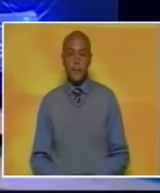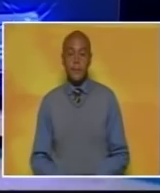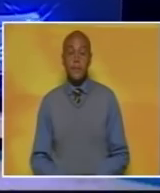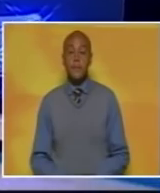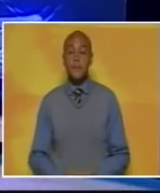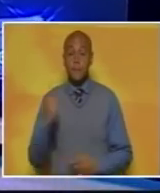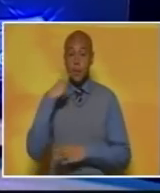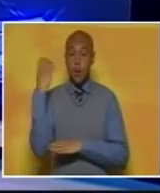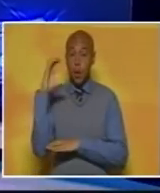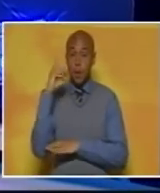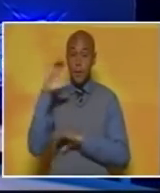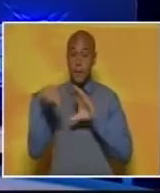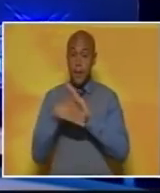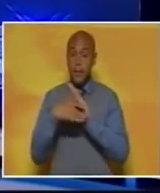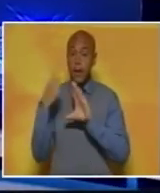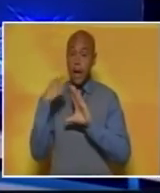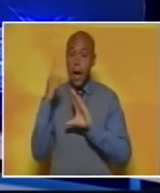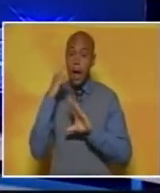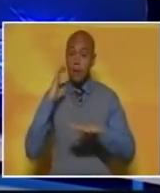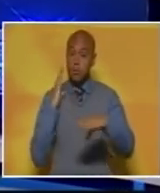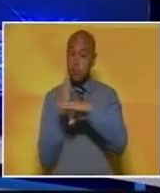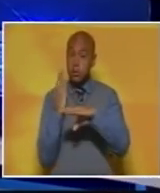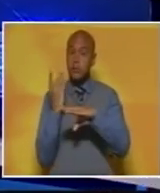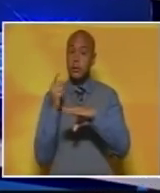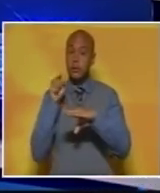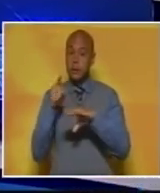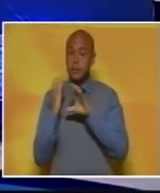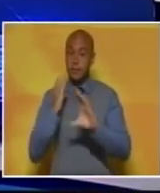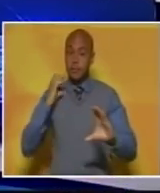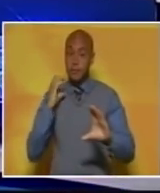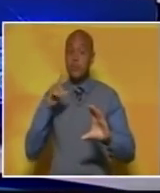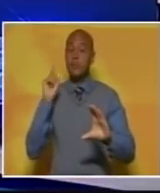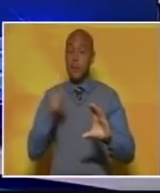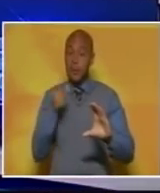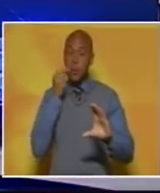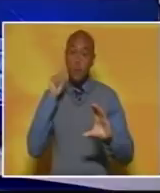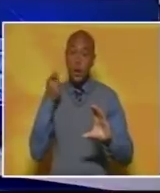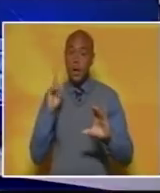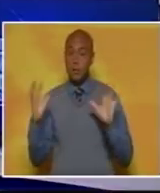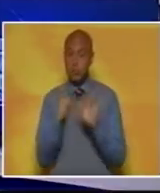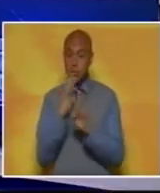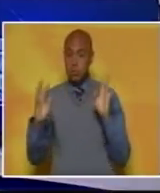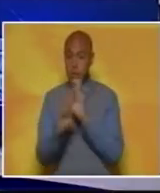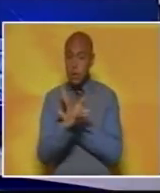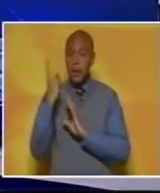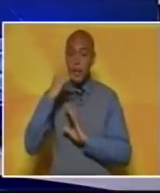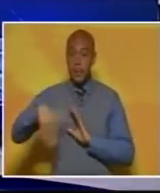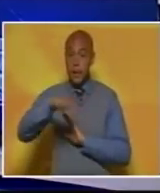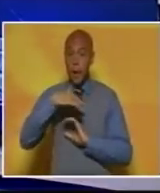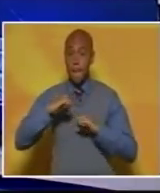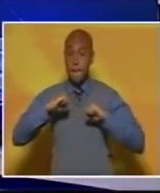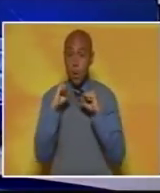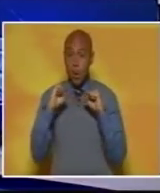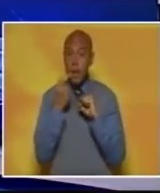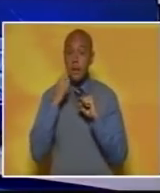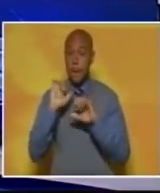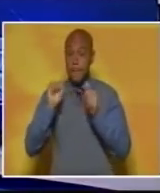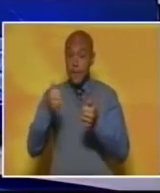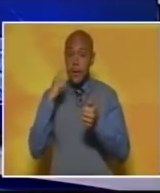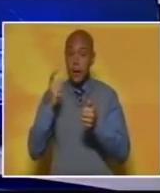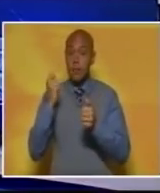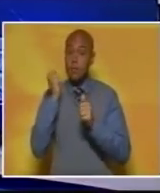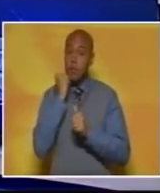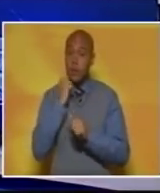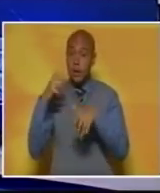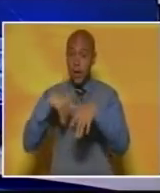En Colombia este martes se registraron bloqueos en el transporte público y algunos disturbios en Bogotá como parte de la primera jornada de